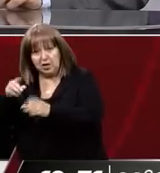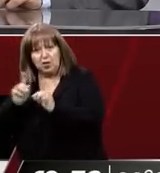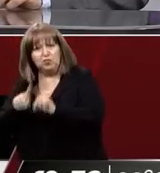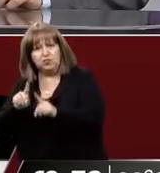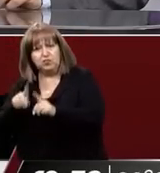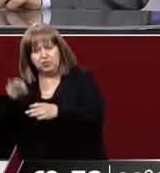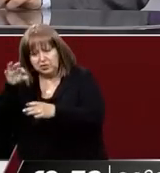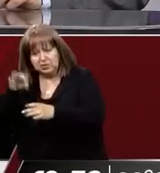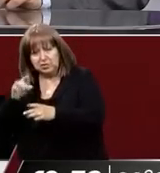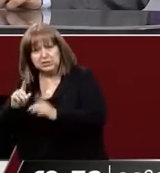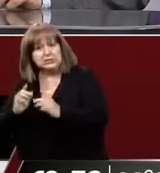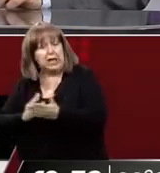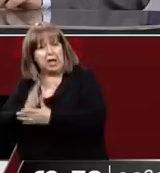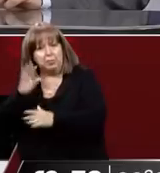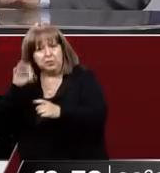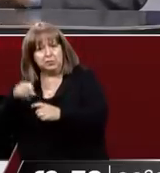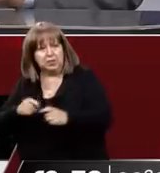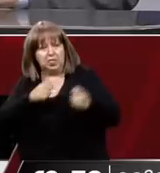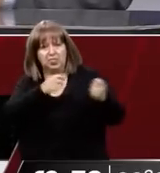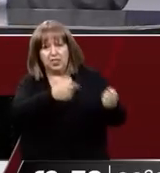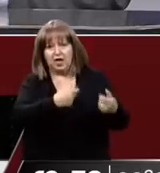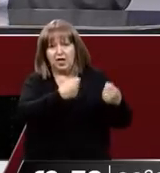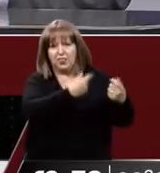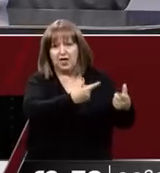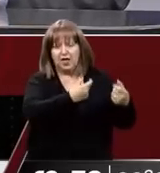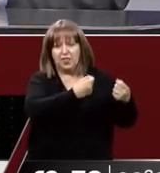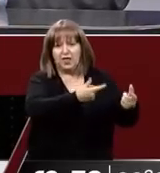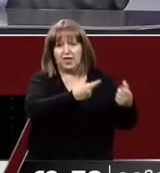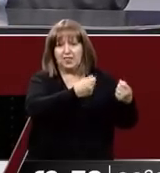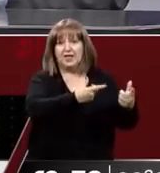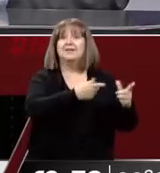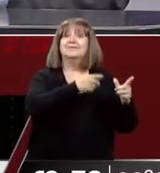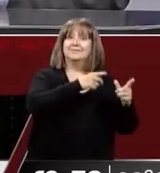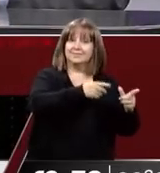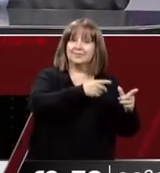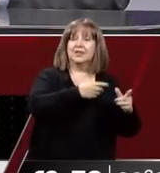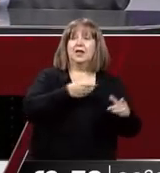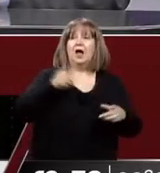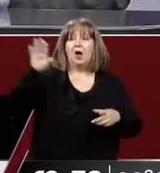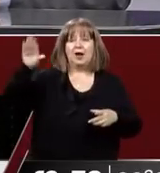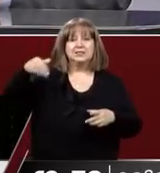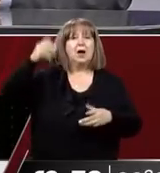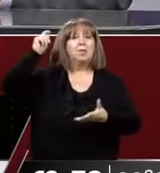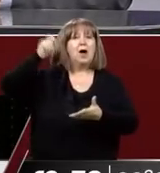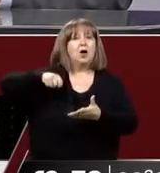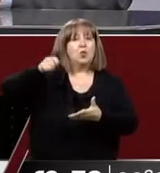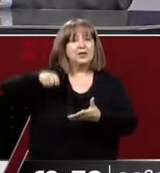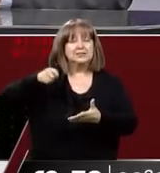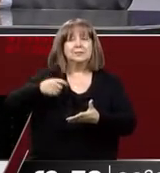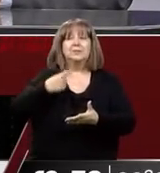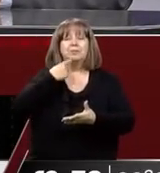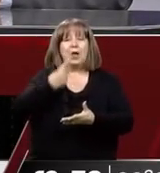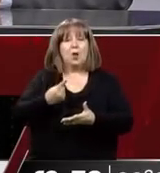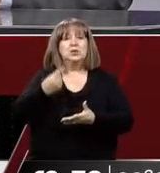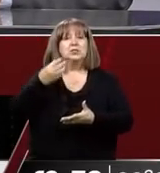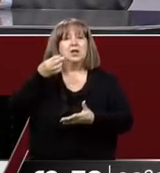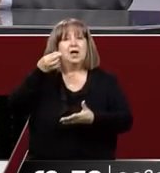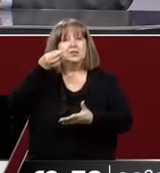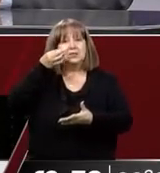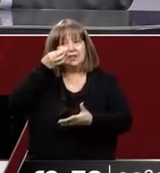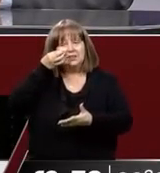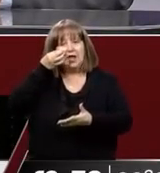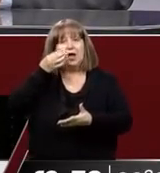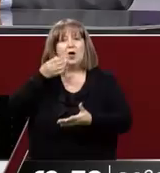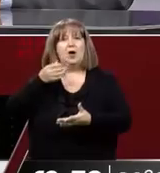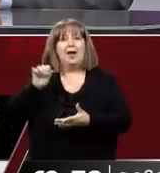deliberando desde las 11 aproximadamente que finalizaron los alegatos de finalización es que comenzaron los doce ciudadanos a